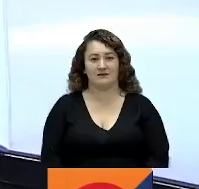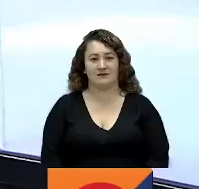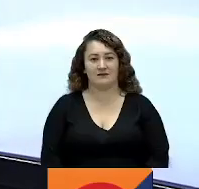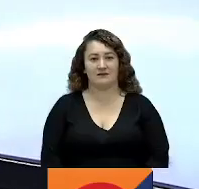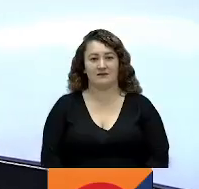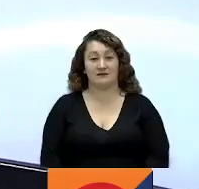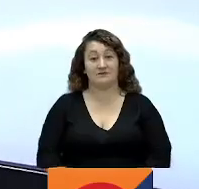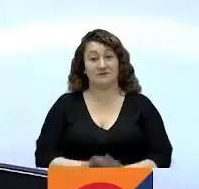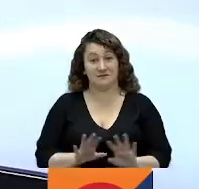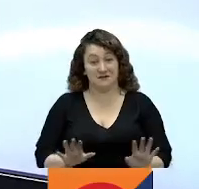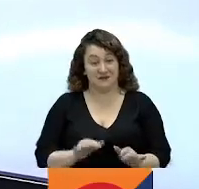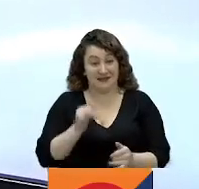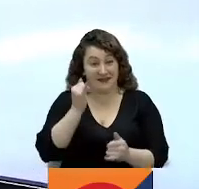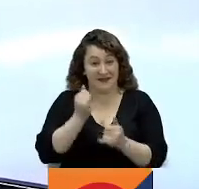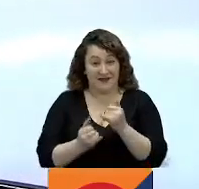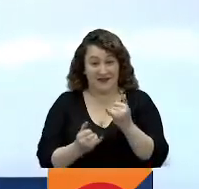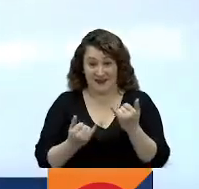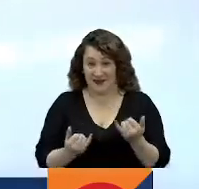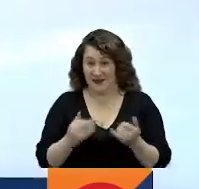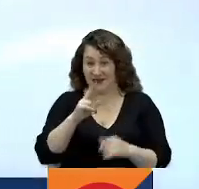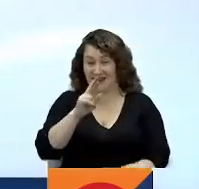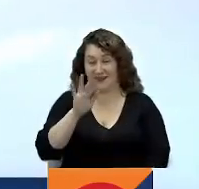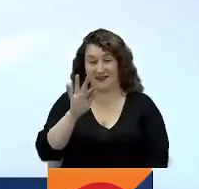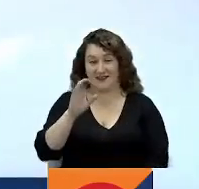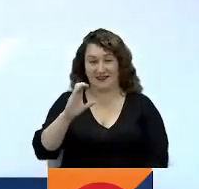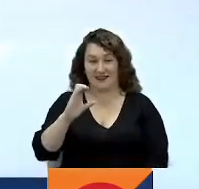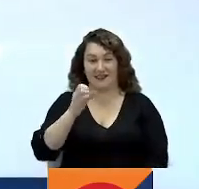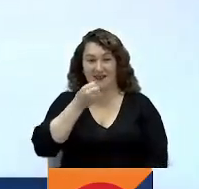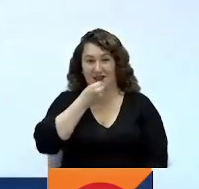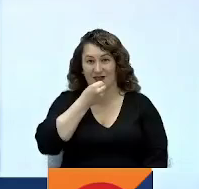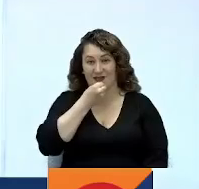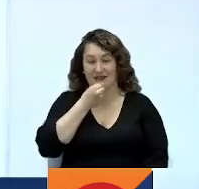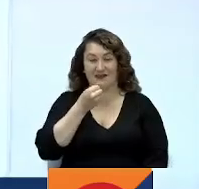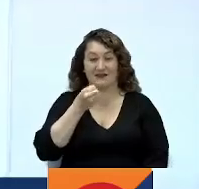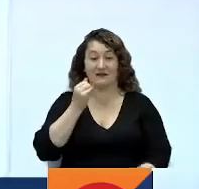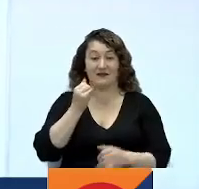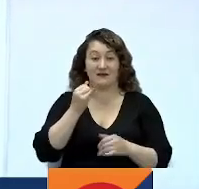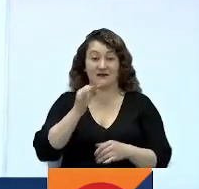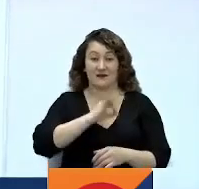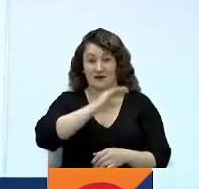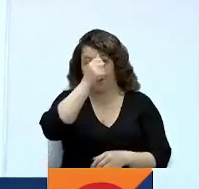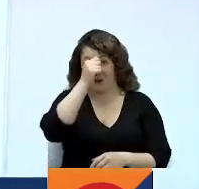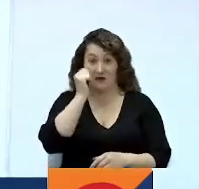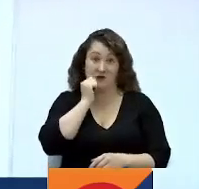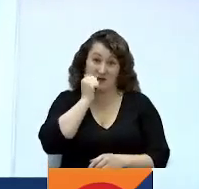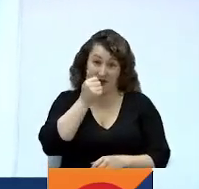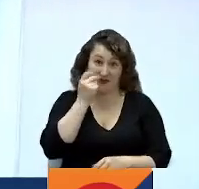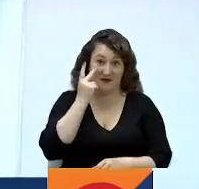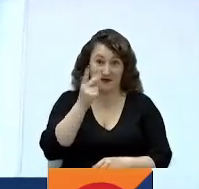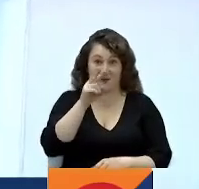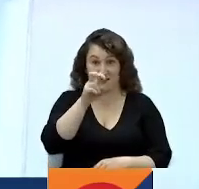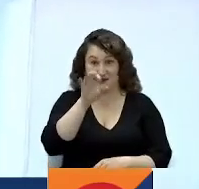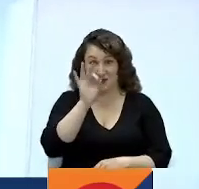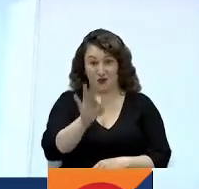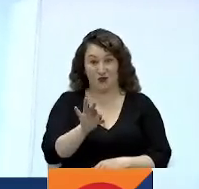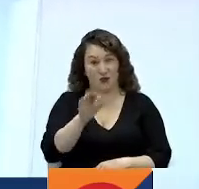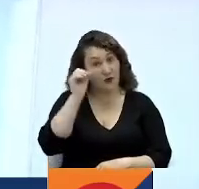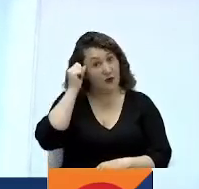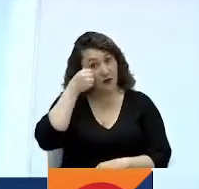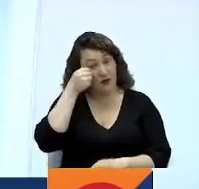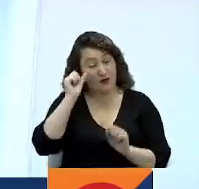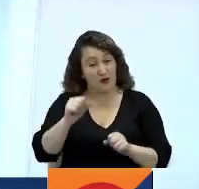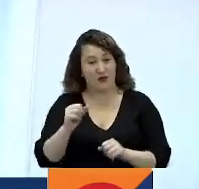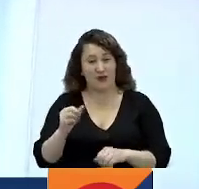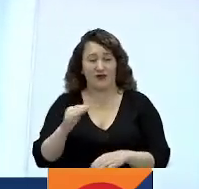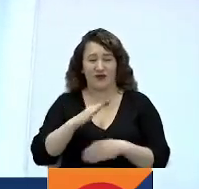Y así llegamos al final de RTVC Noticias fin de semana. Nos vemos nuevamente mañana a las 7 en punto. Recuerden que pueden revivir